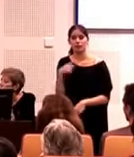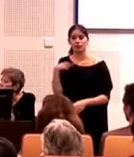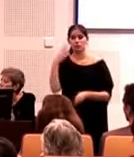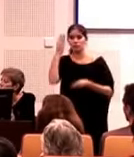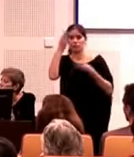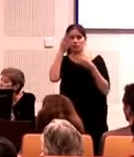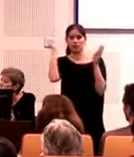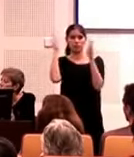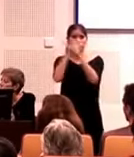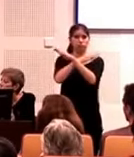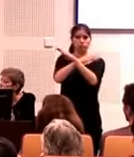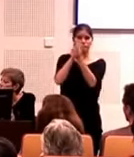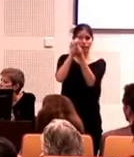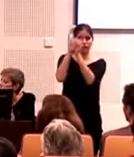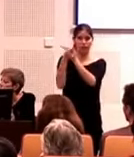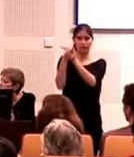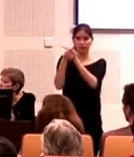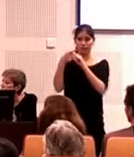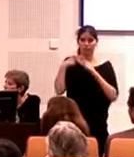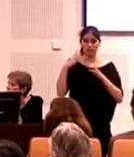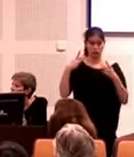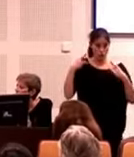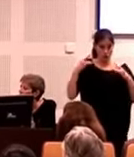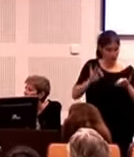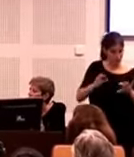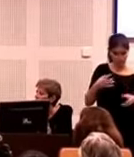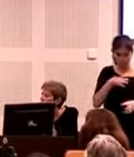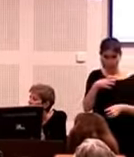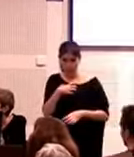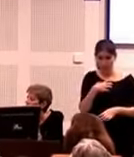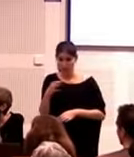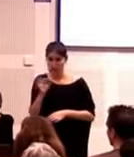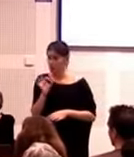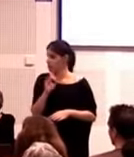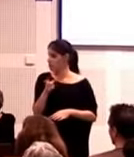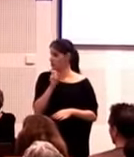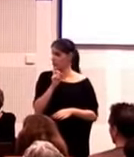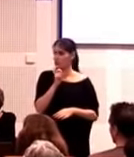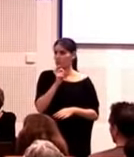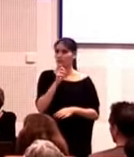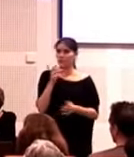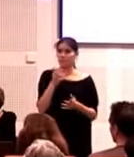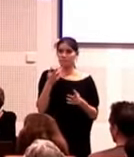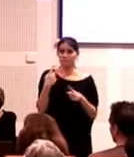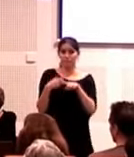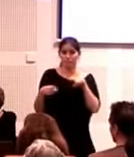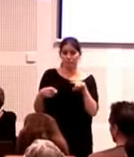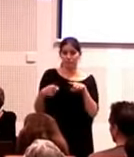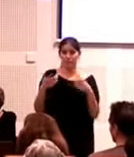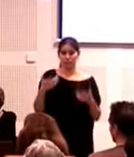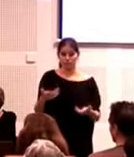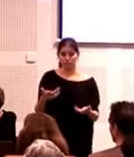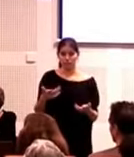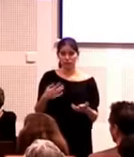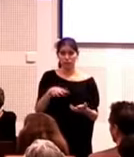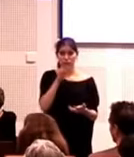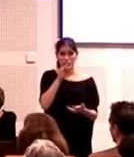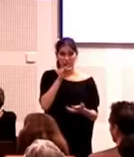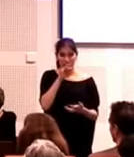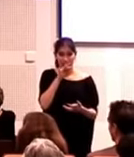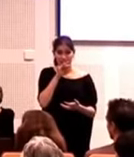pensábamos, yo qué sé, que no se os podía tocar o que erais rarillos o cosas de esa. Entonces, todavía hoy en